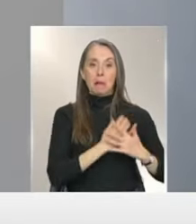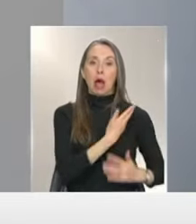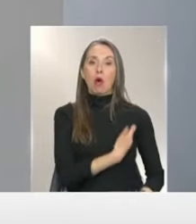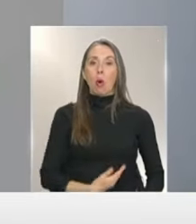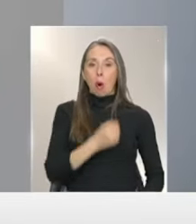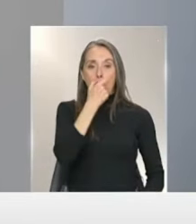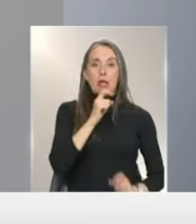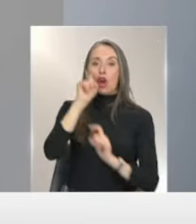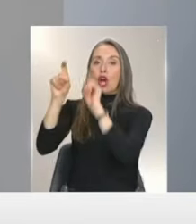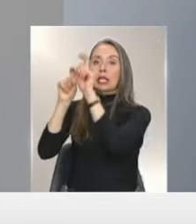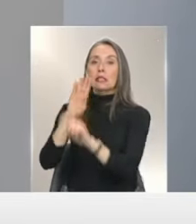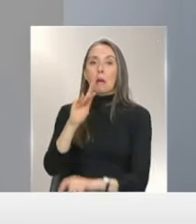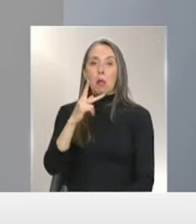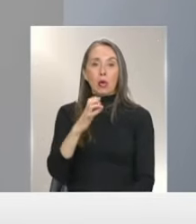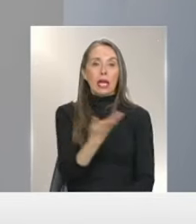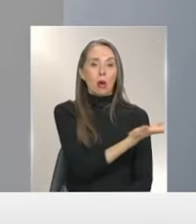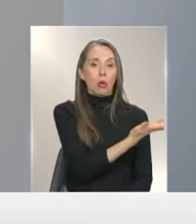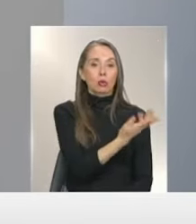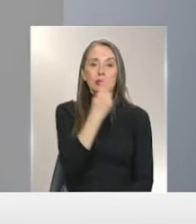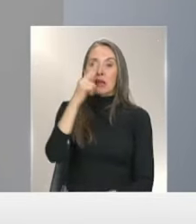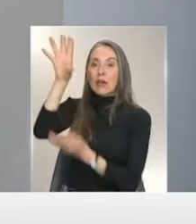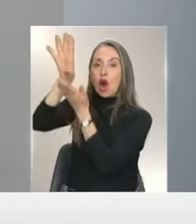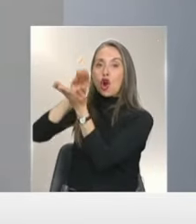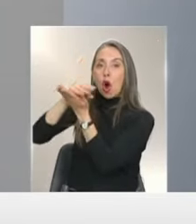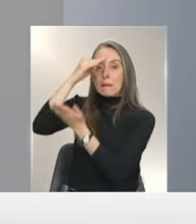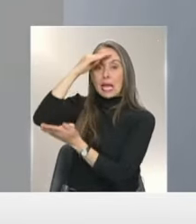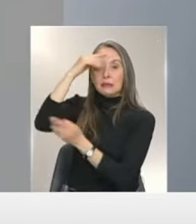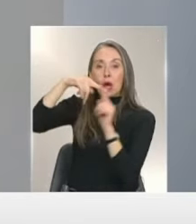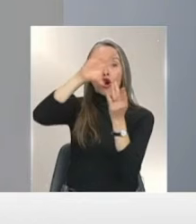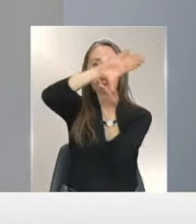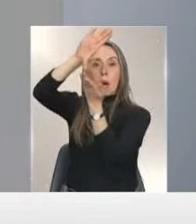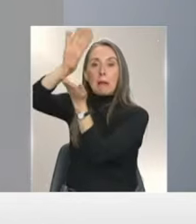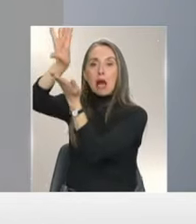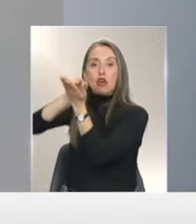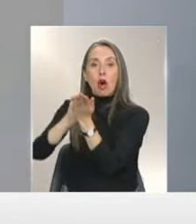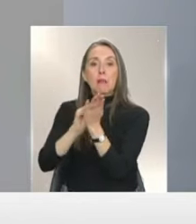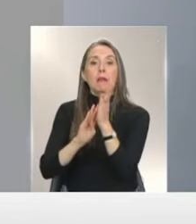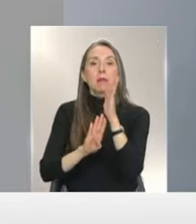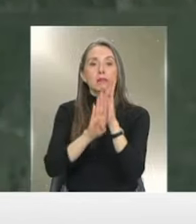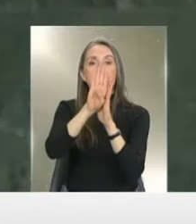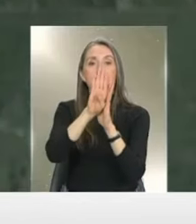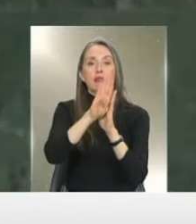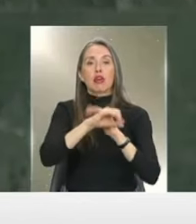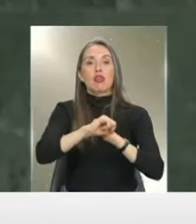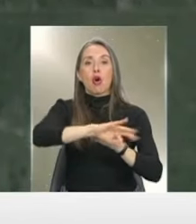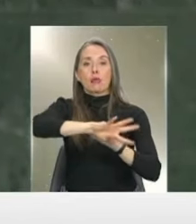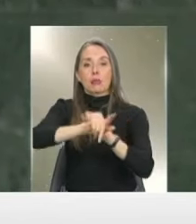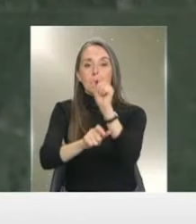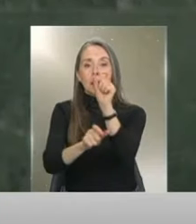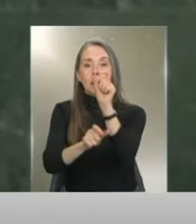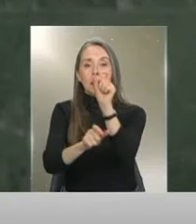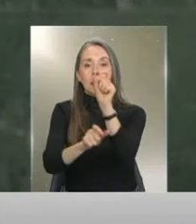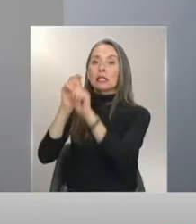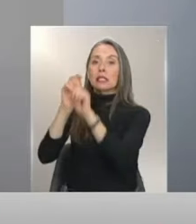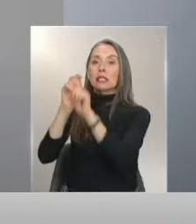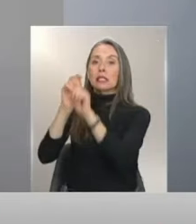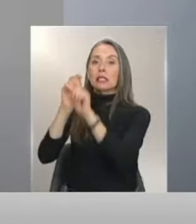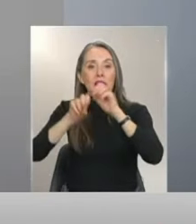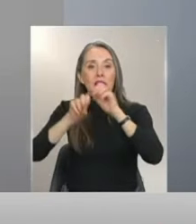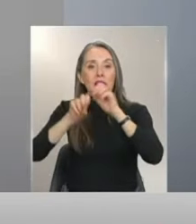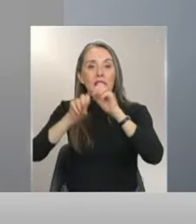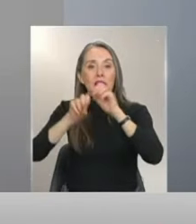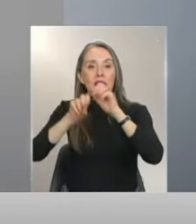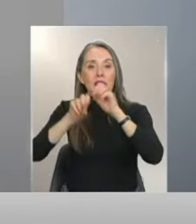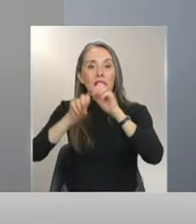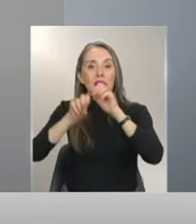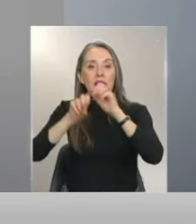a Bukele lo que deberían hacer es sacar experiencias de otros países que están avanzando en contra de la delincuencia. Fuego cruzado. Mira, acá medio